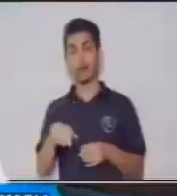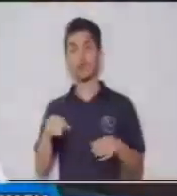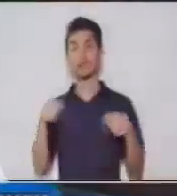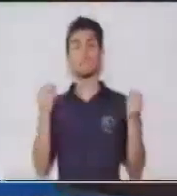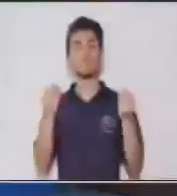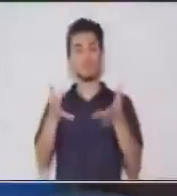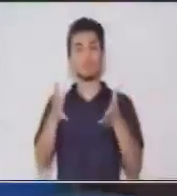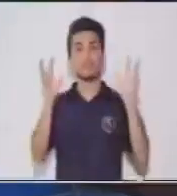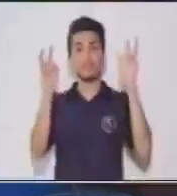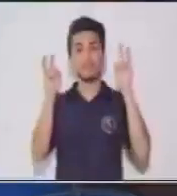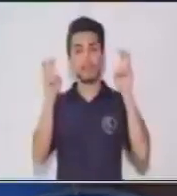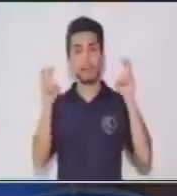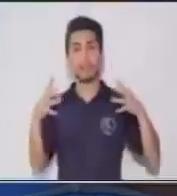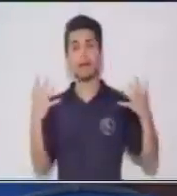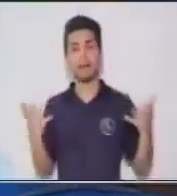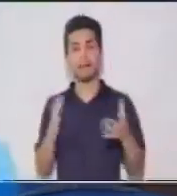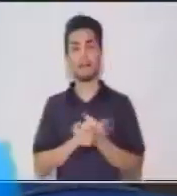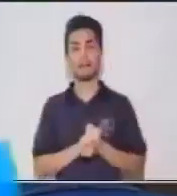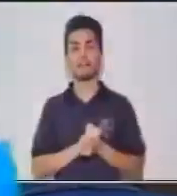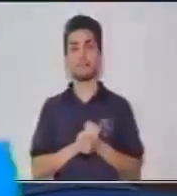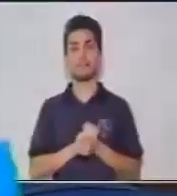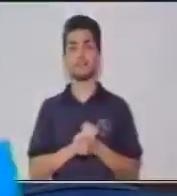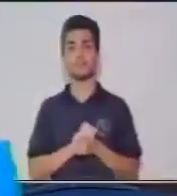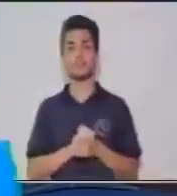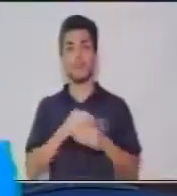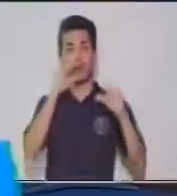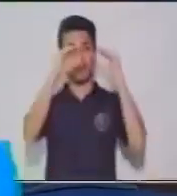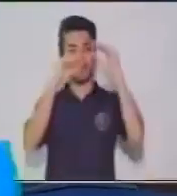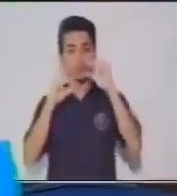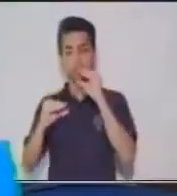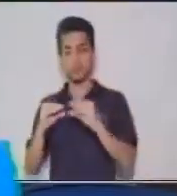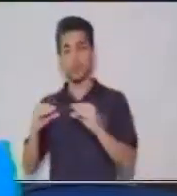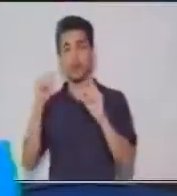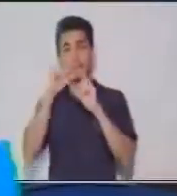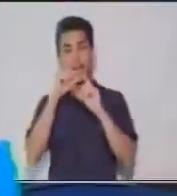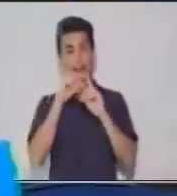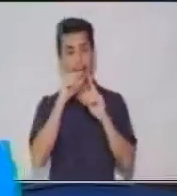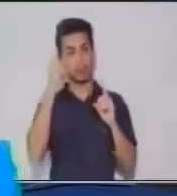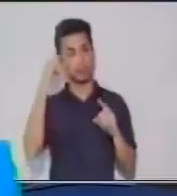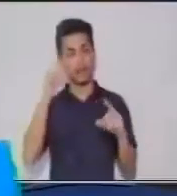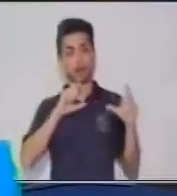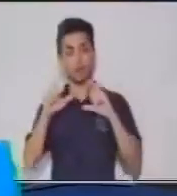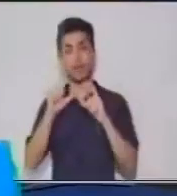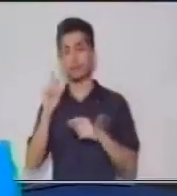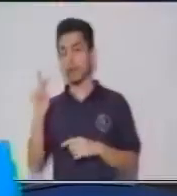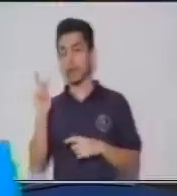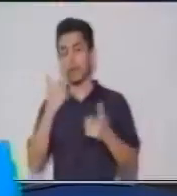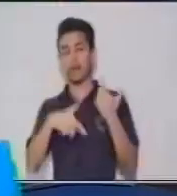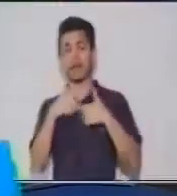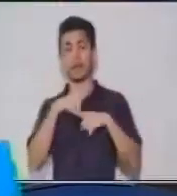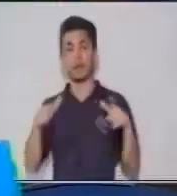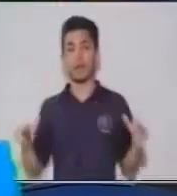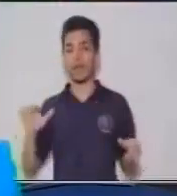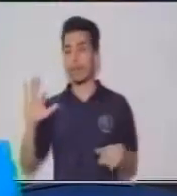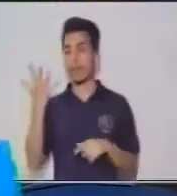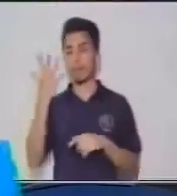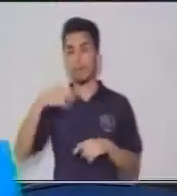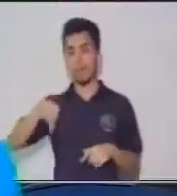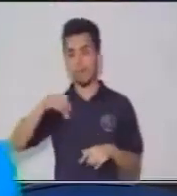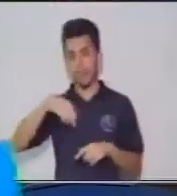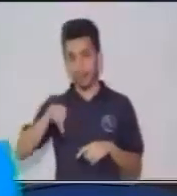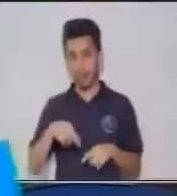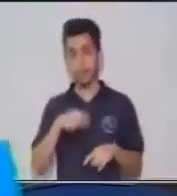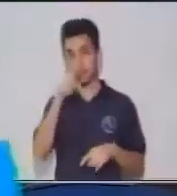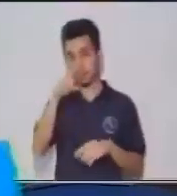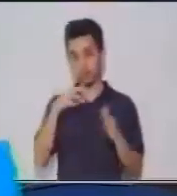oportunidad desarrollaré el tema de estructura de las palabras del área de comunicación y lenguaje de quinto primaria. Si